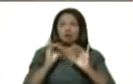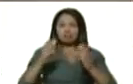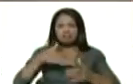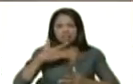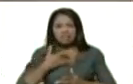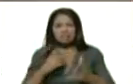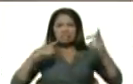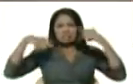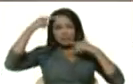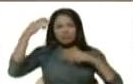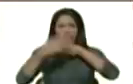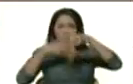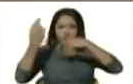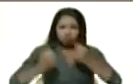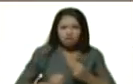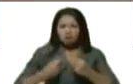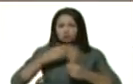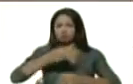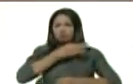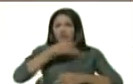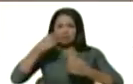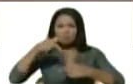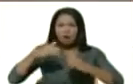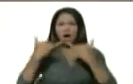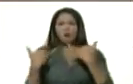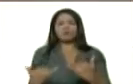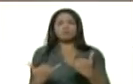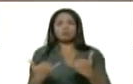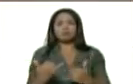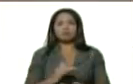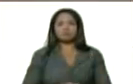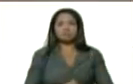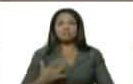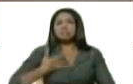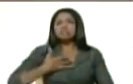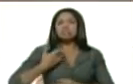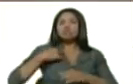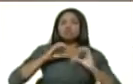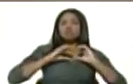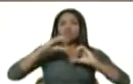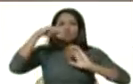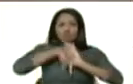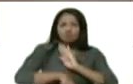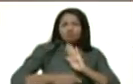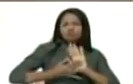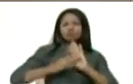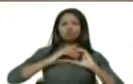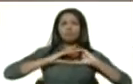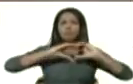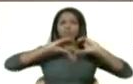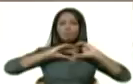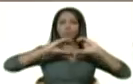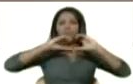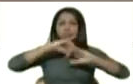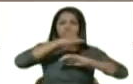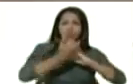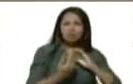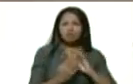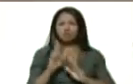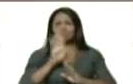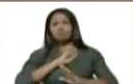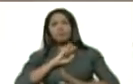chavistas, revolucionarios, socialistas del siglo XXI, que sientan en su corazón el palpitar del proyecto de